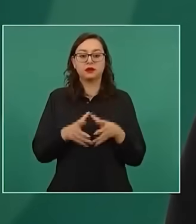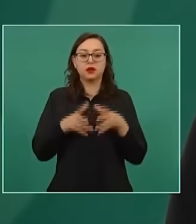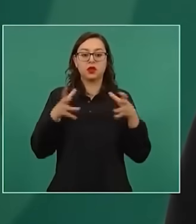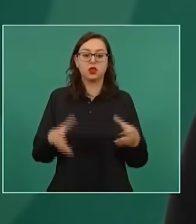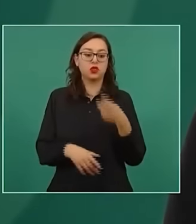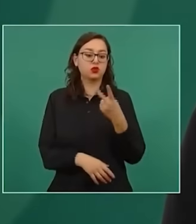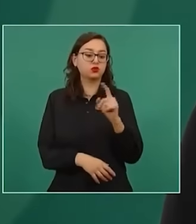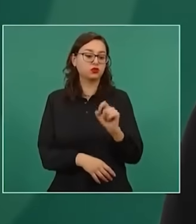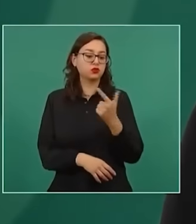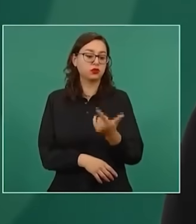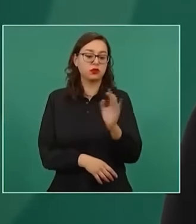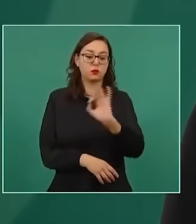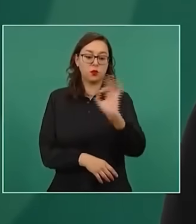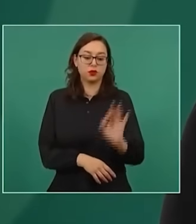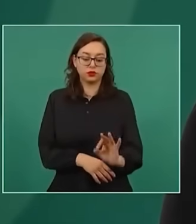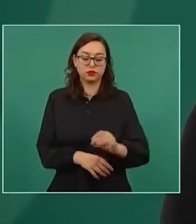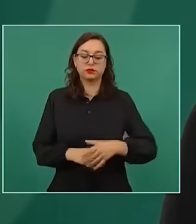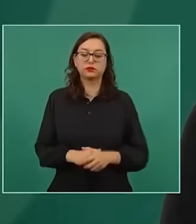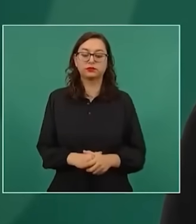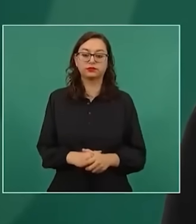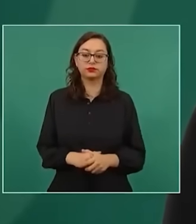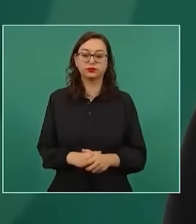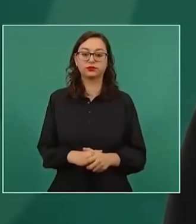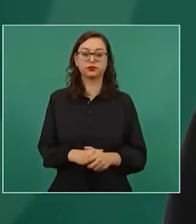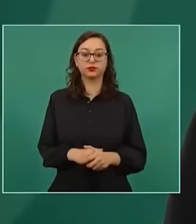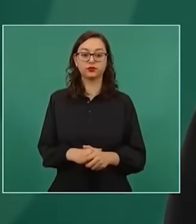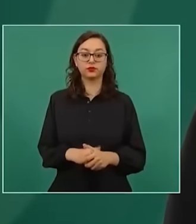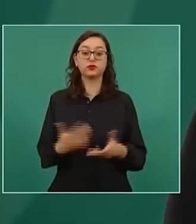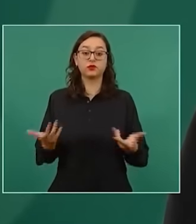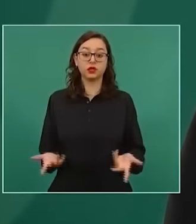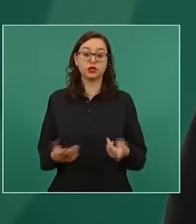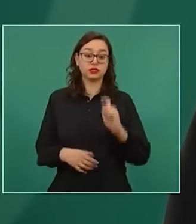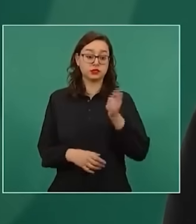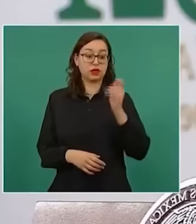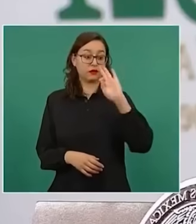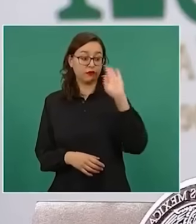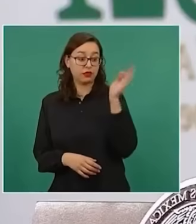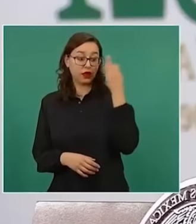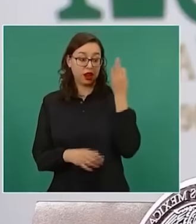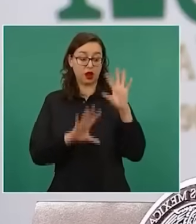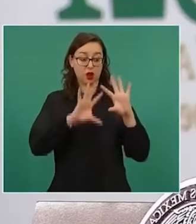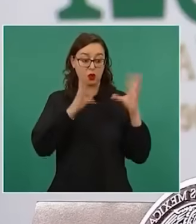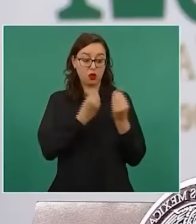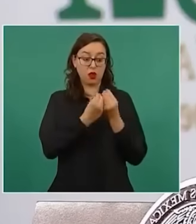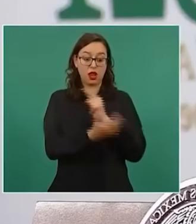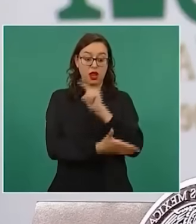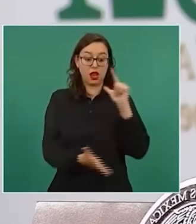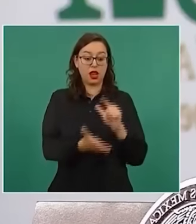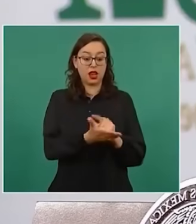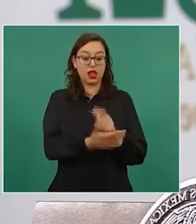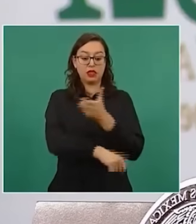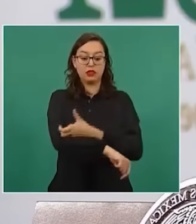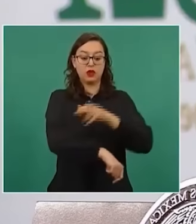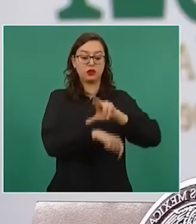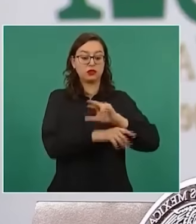premio de la banquera en América la latina Por qué razón se lo están dando por ser mujer por haber estudiado